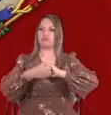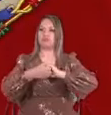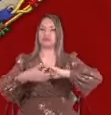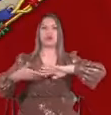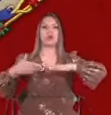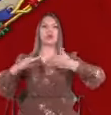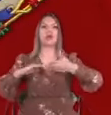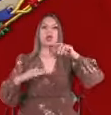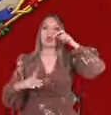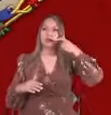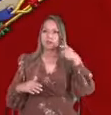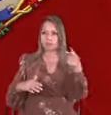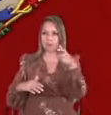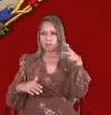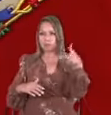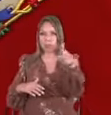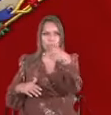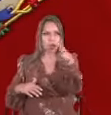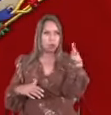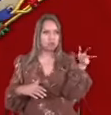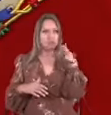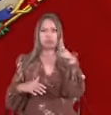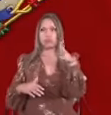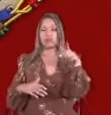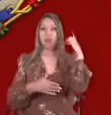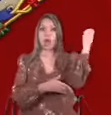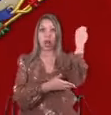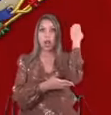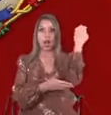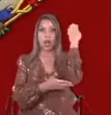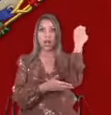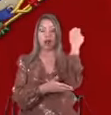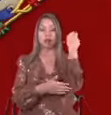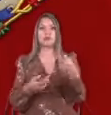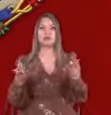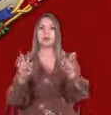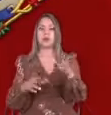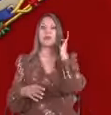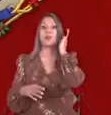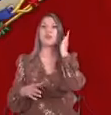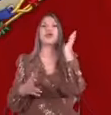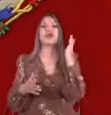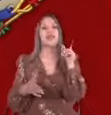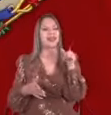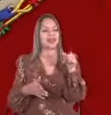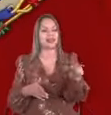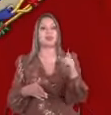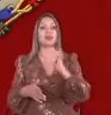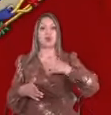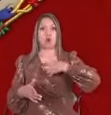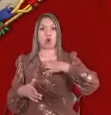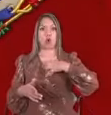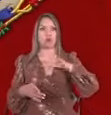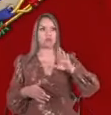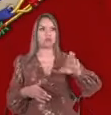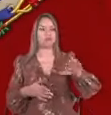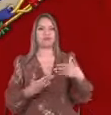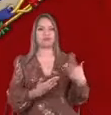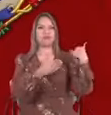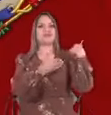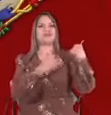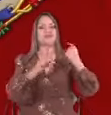de videovigilancia y el de alarmas comunitarias. El rol de las mujeres como agentes de transformación será fundamental. Le